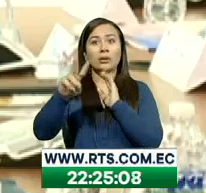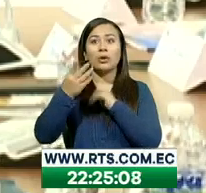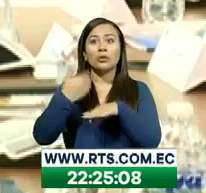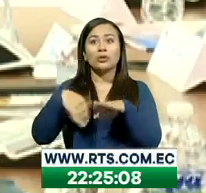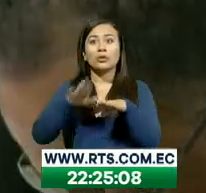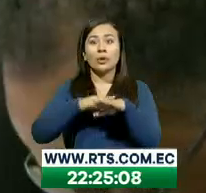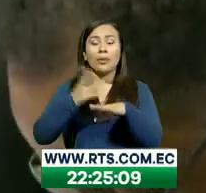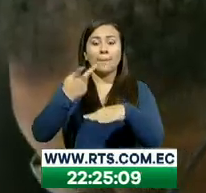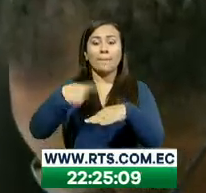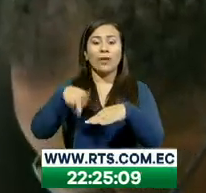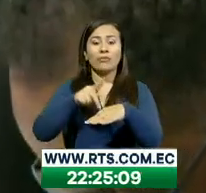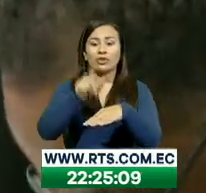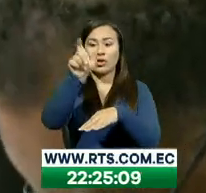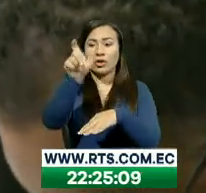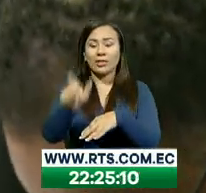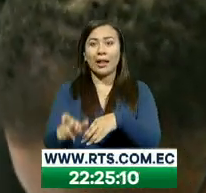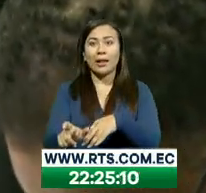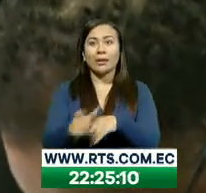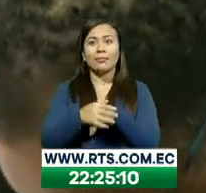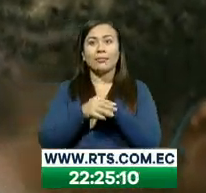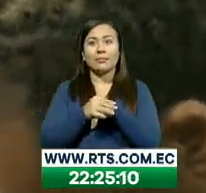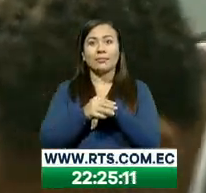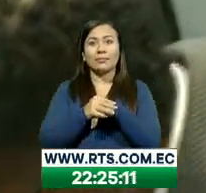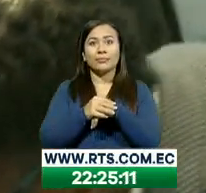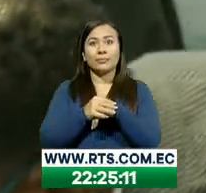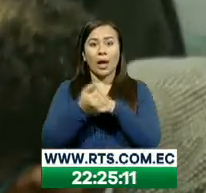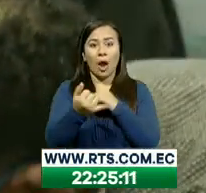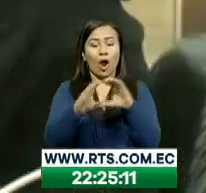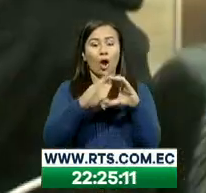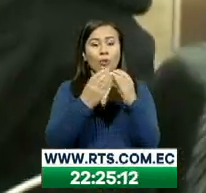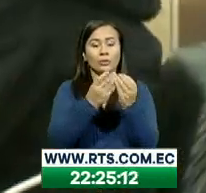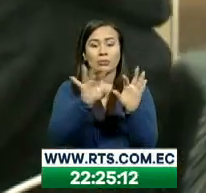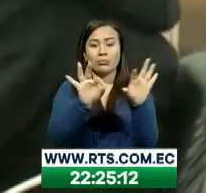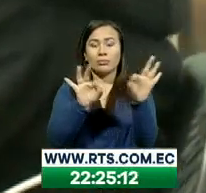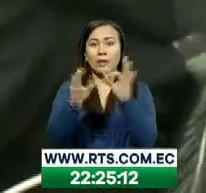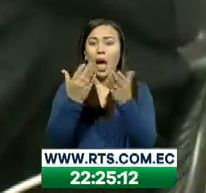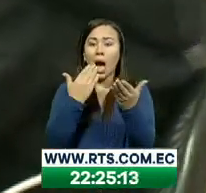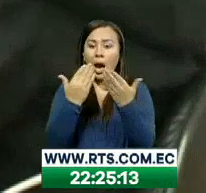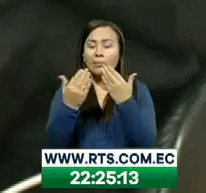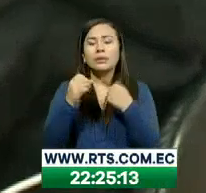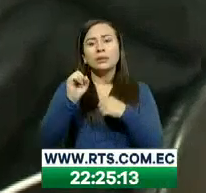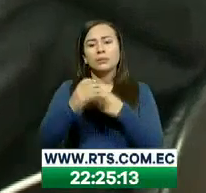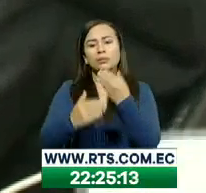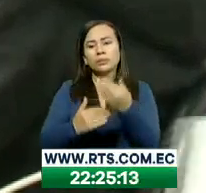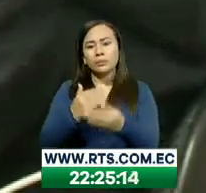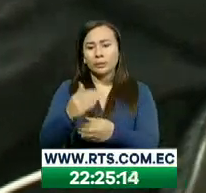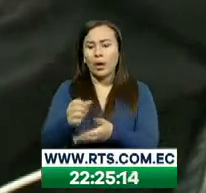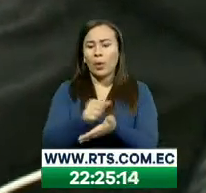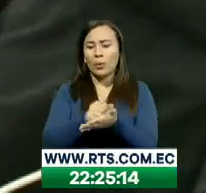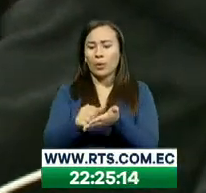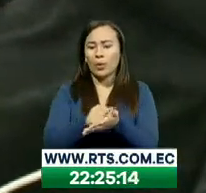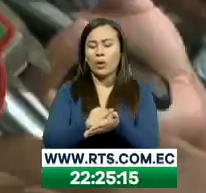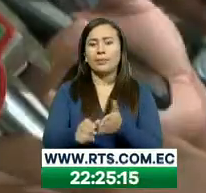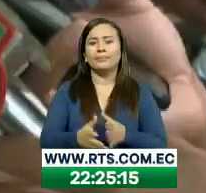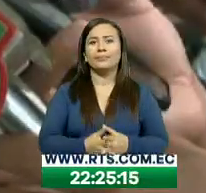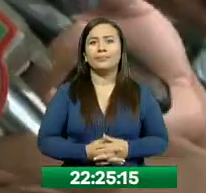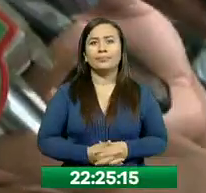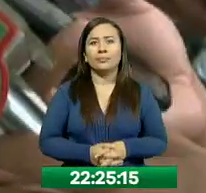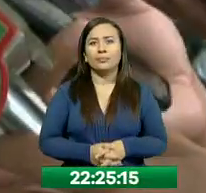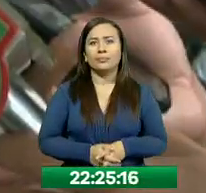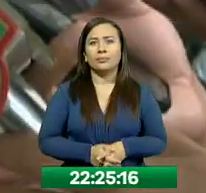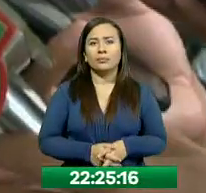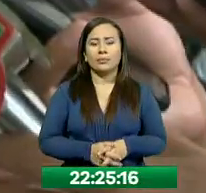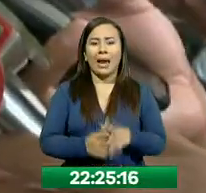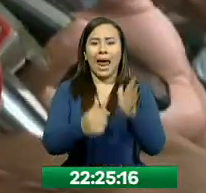la profesionalización del periodismo. Los comisionados habían adelantado que sería regresivo eliminar ese artículo. No, el